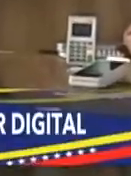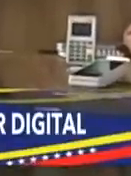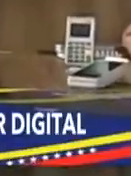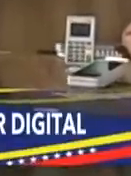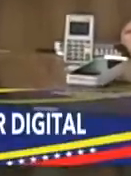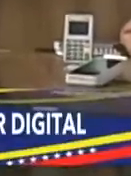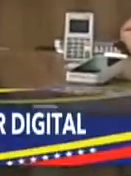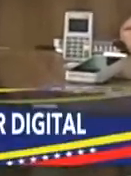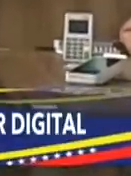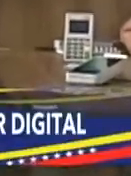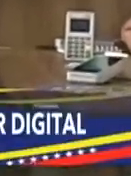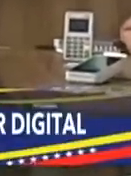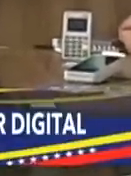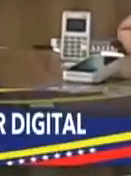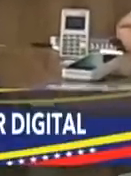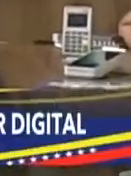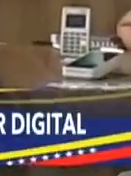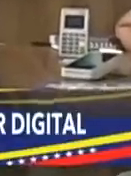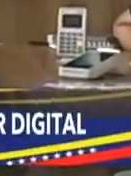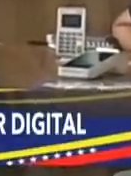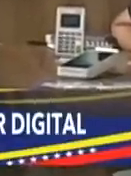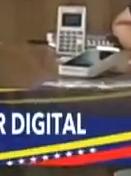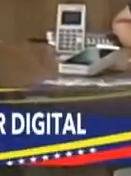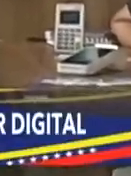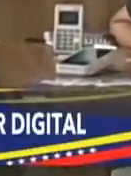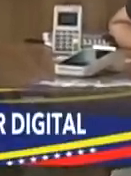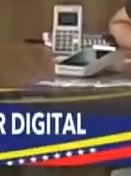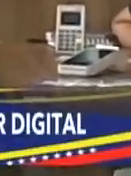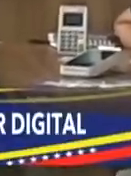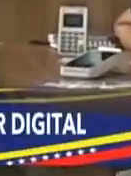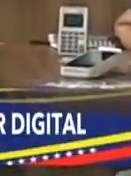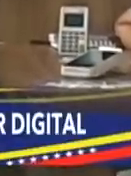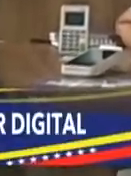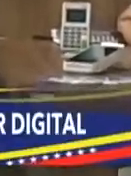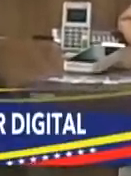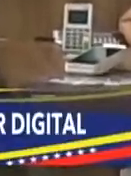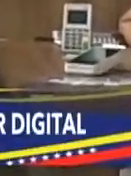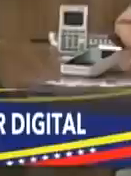es de aliño, unos aliños que